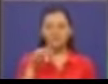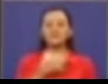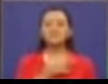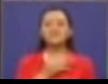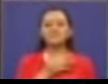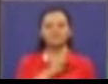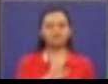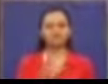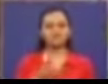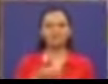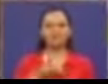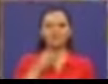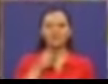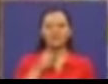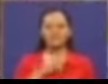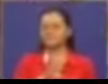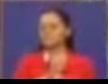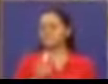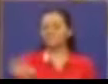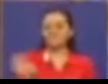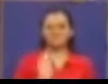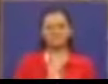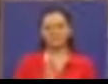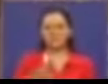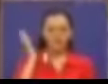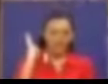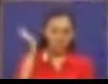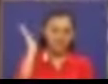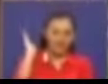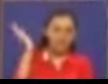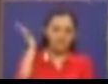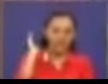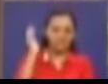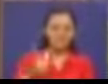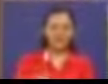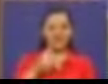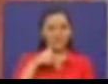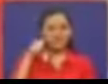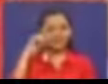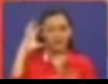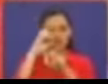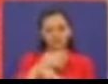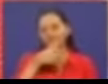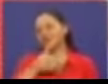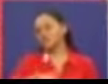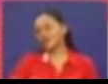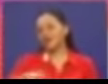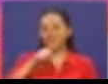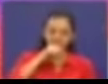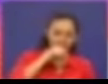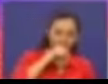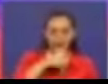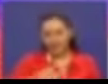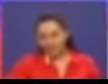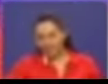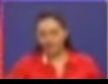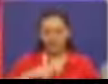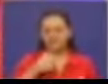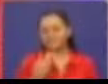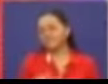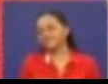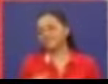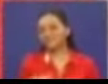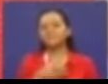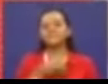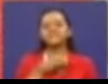garganta, Mashi, de todo lo que he hablado, de todos los discursos. Ayer cantar también en la noche cultural. Y